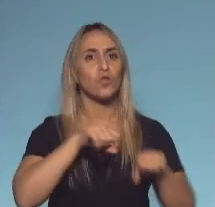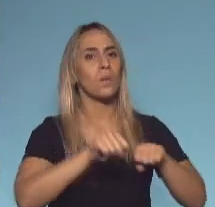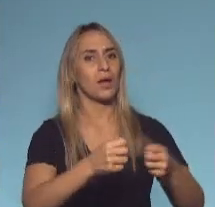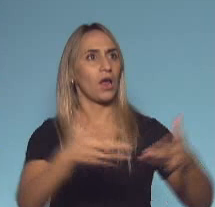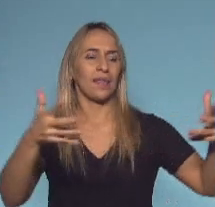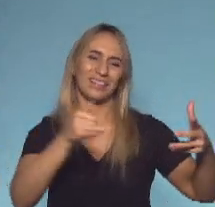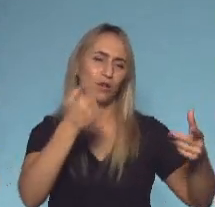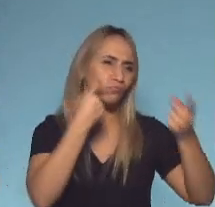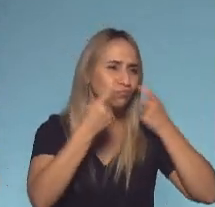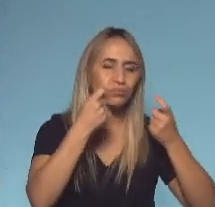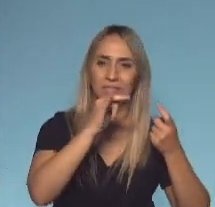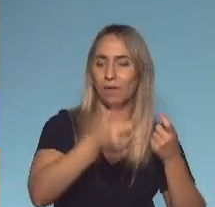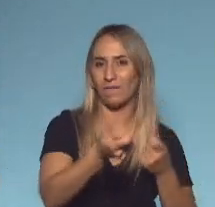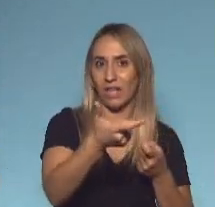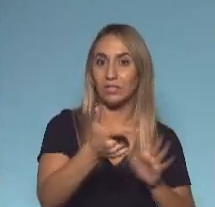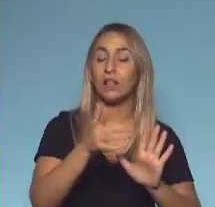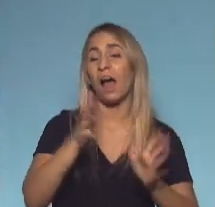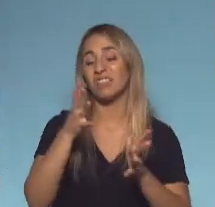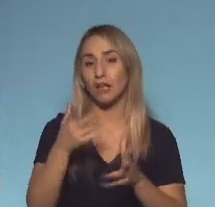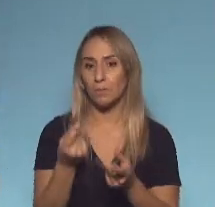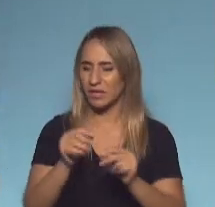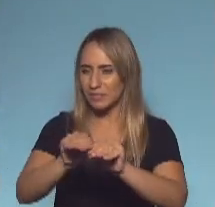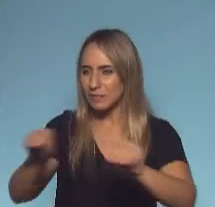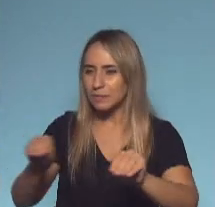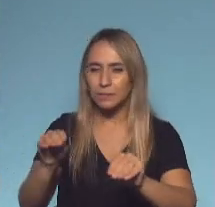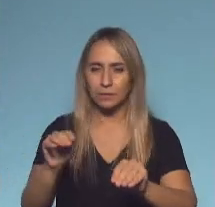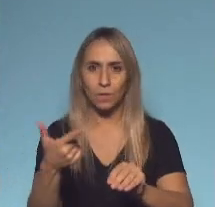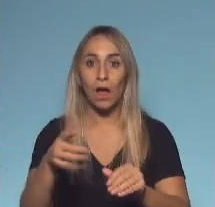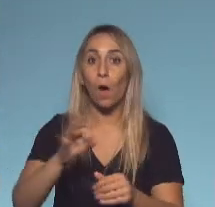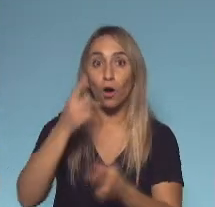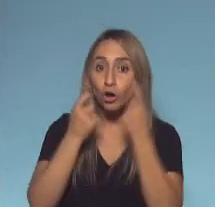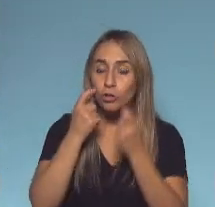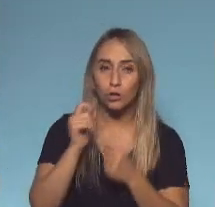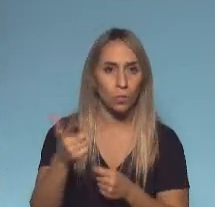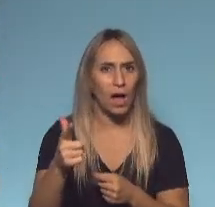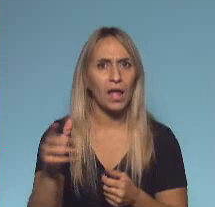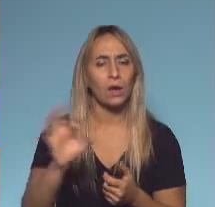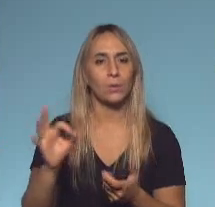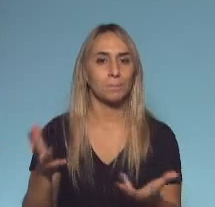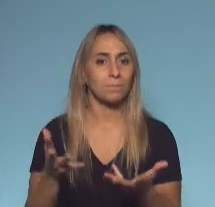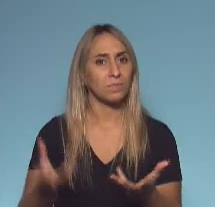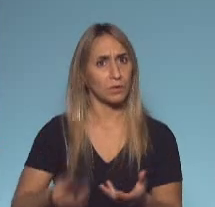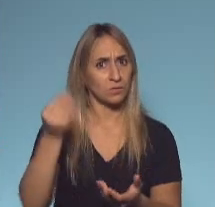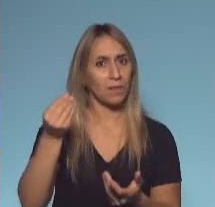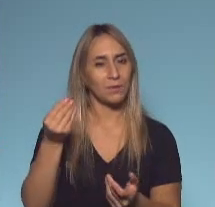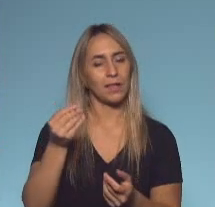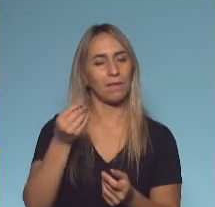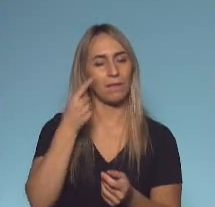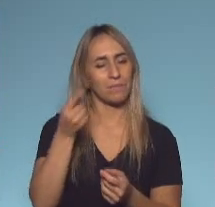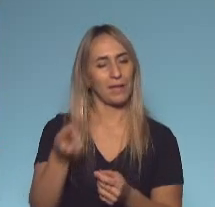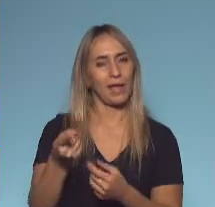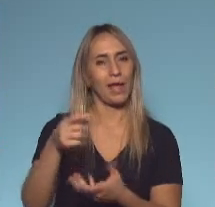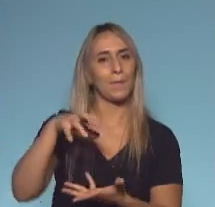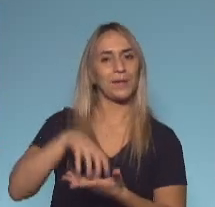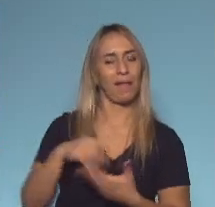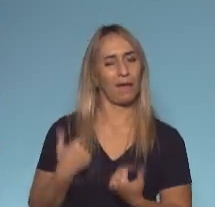genera la falta de referencia de los precios, la falta de control. Muchas veces se ve que las empresas abusan de eso y